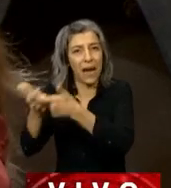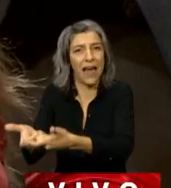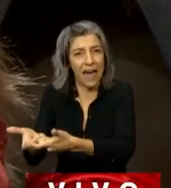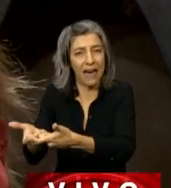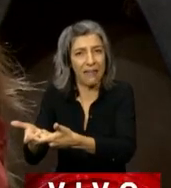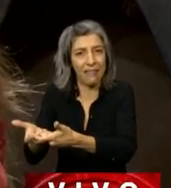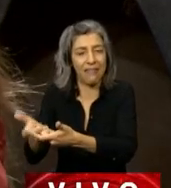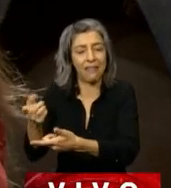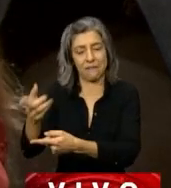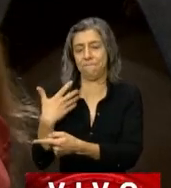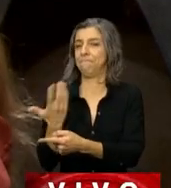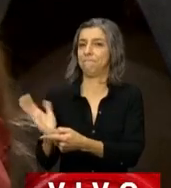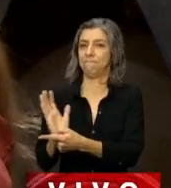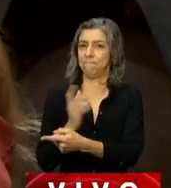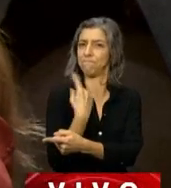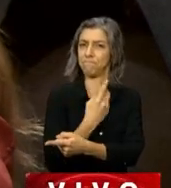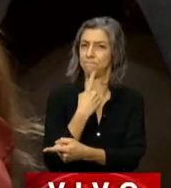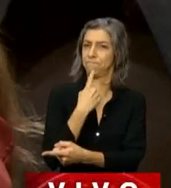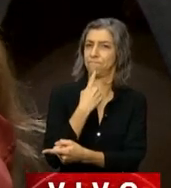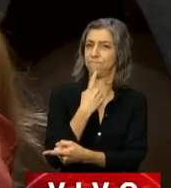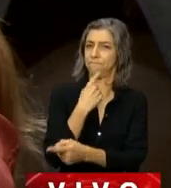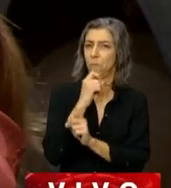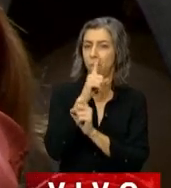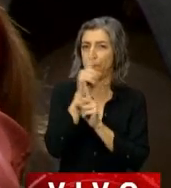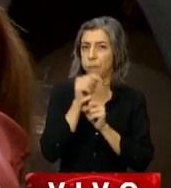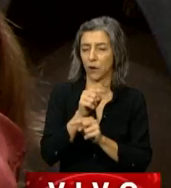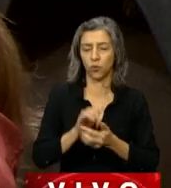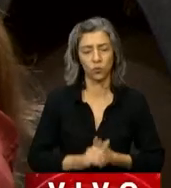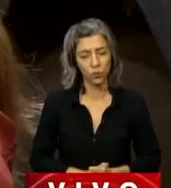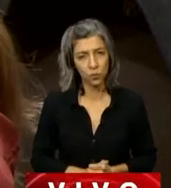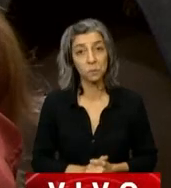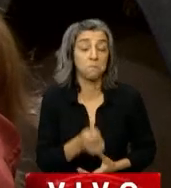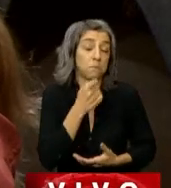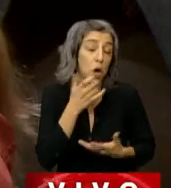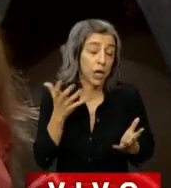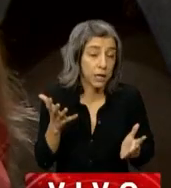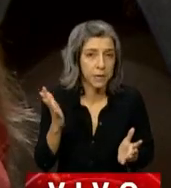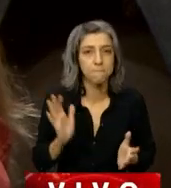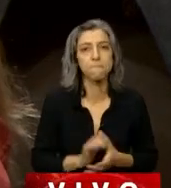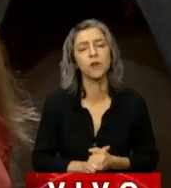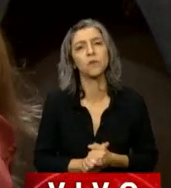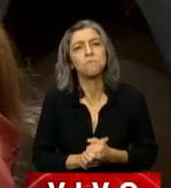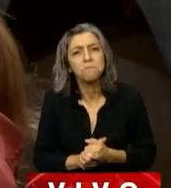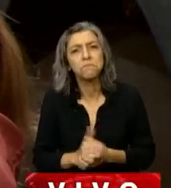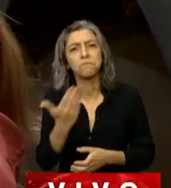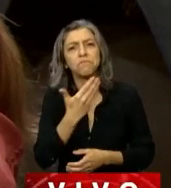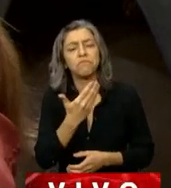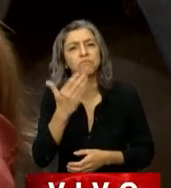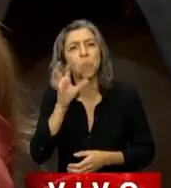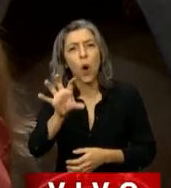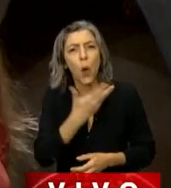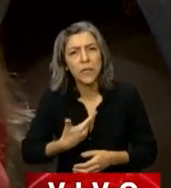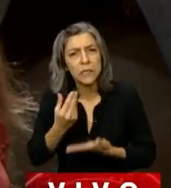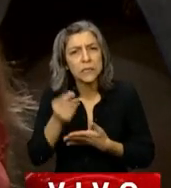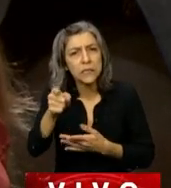Es inevitable en este contexto hacernos unas preguntas, como por ejemplo, se me ocurre, ¿por qué el gobernador se comprometió